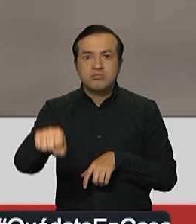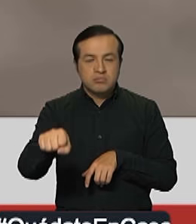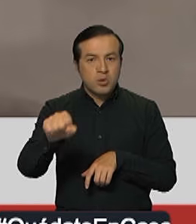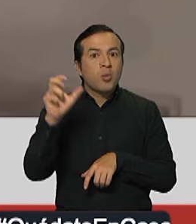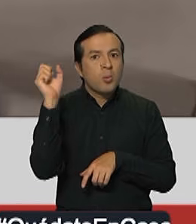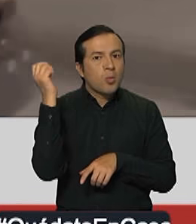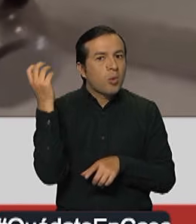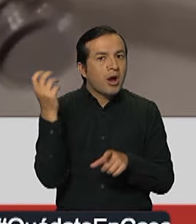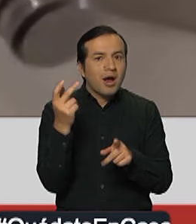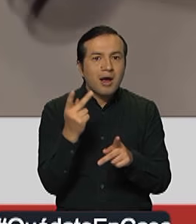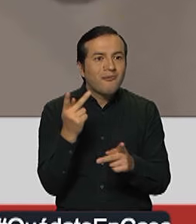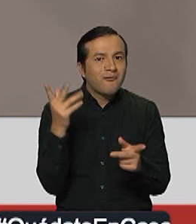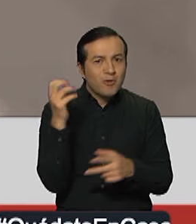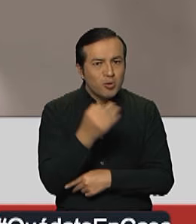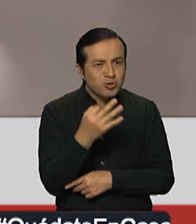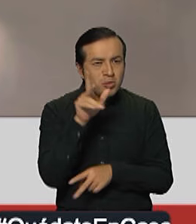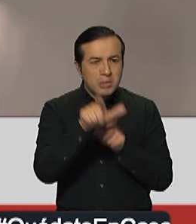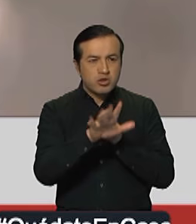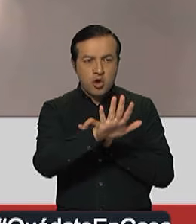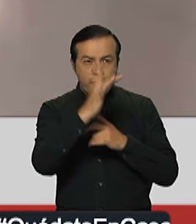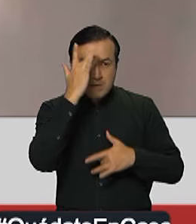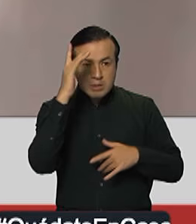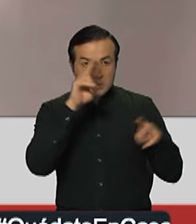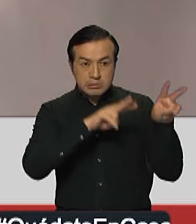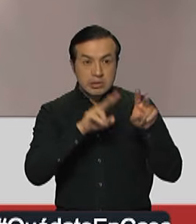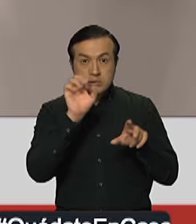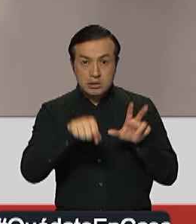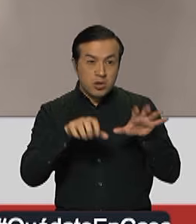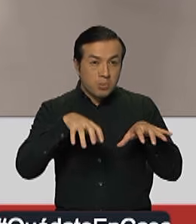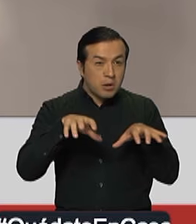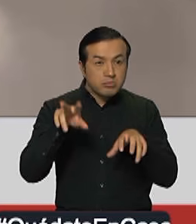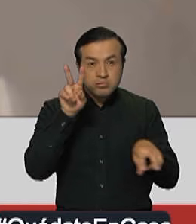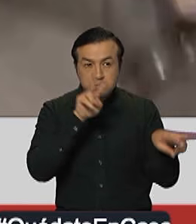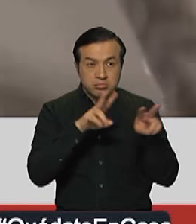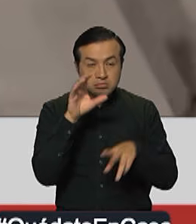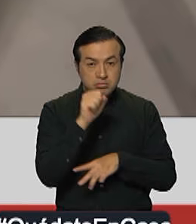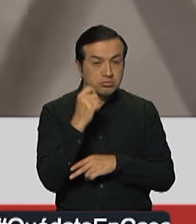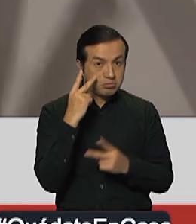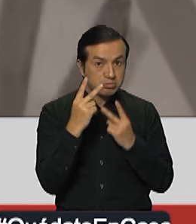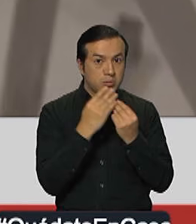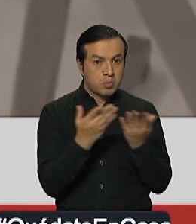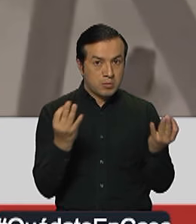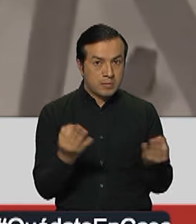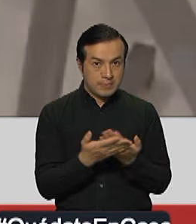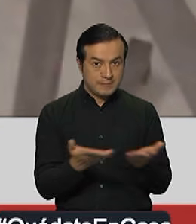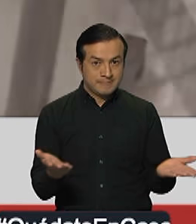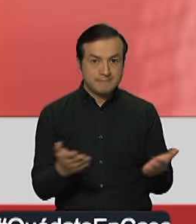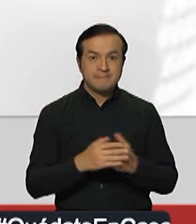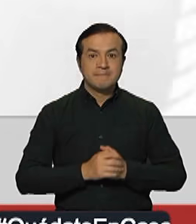para olfatear a las personas y reconocer si están contagiados, incluso aunque no tengan síntomas.